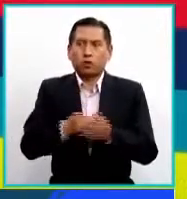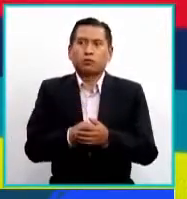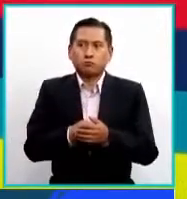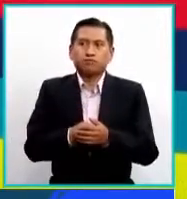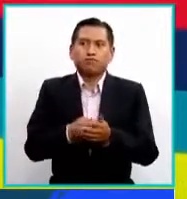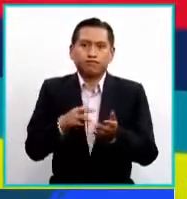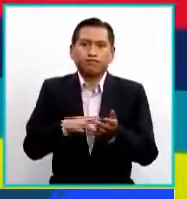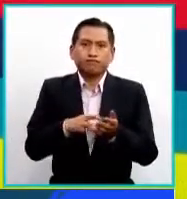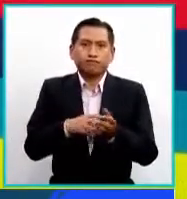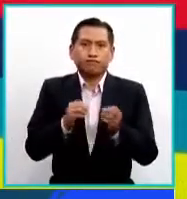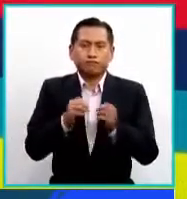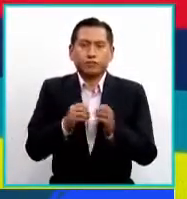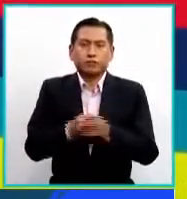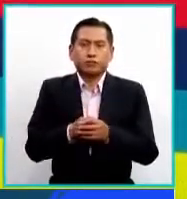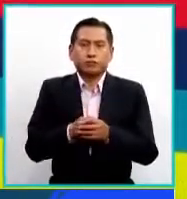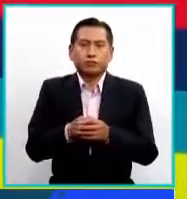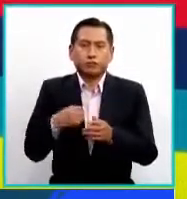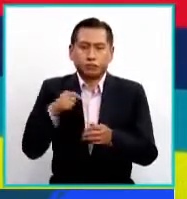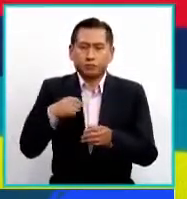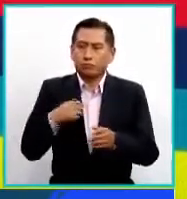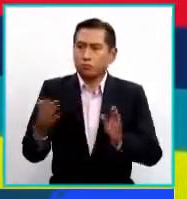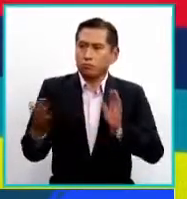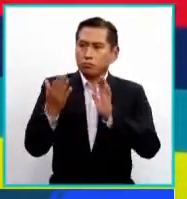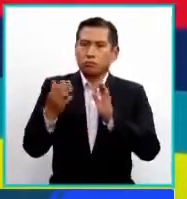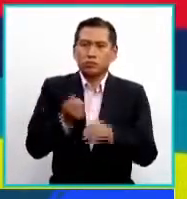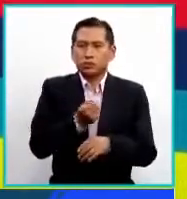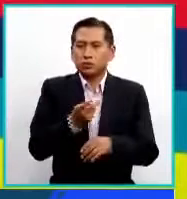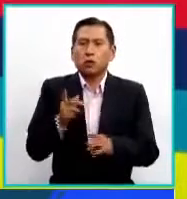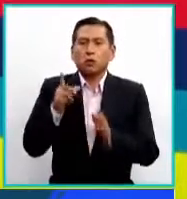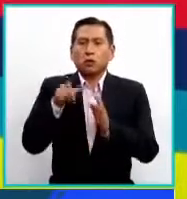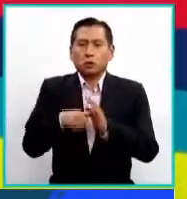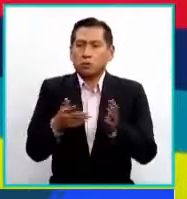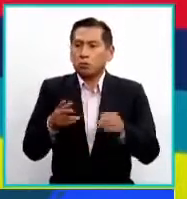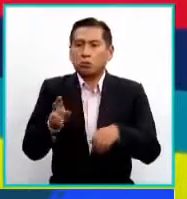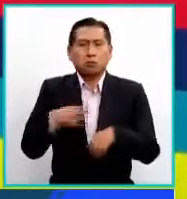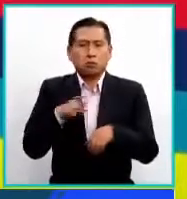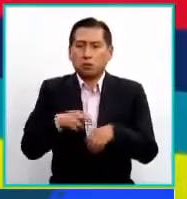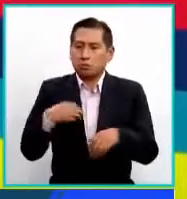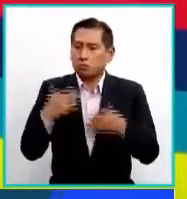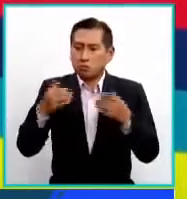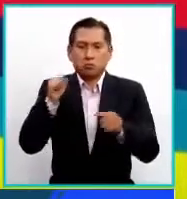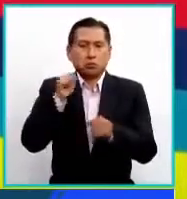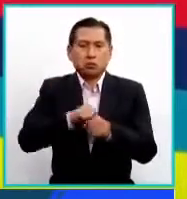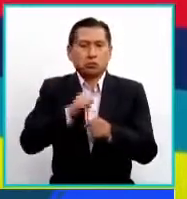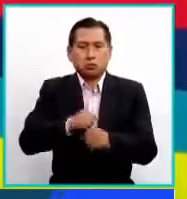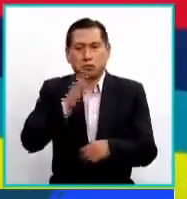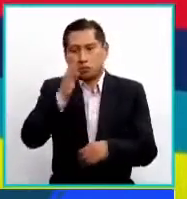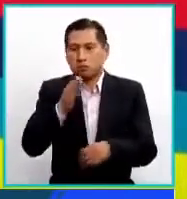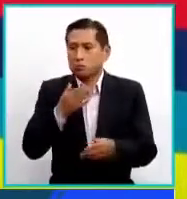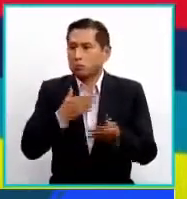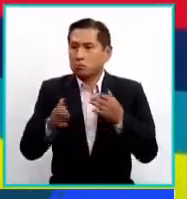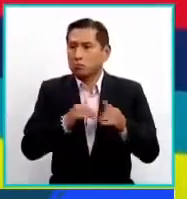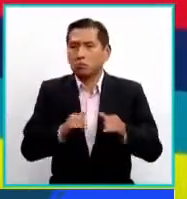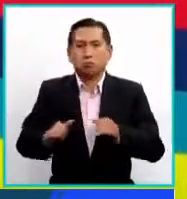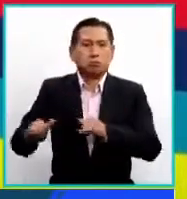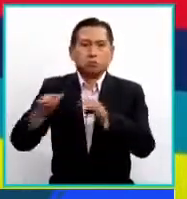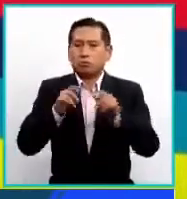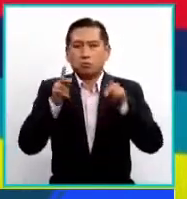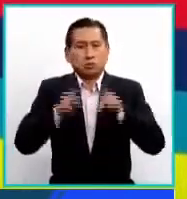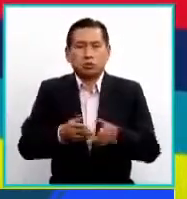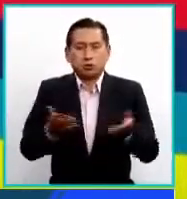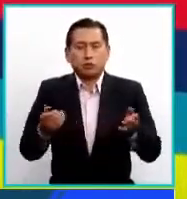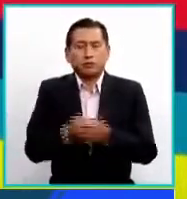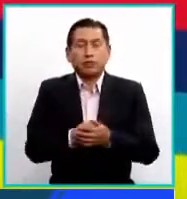más cuando tienes que enfrentarte a ciertas cosas, porque después es así como que el trabajo es riguroso como con cualquier otra persona, digamos,